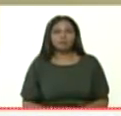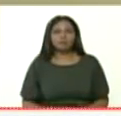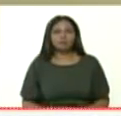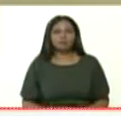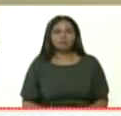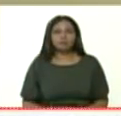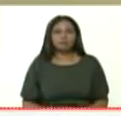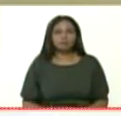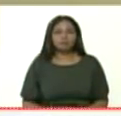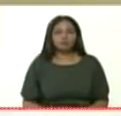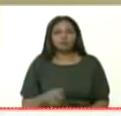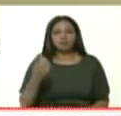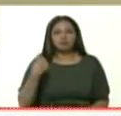Tenemos